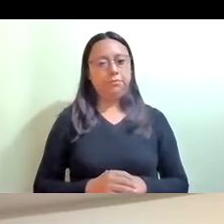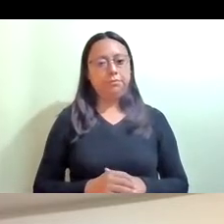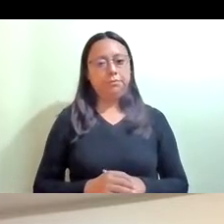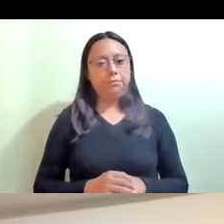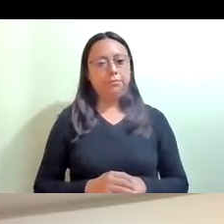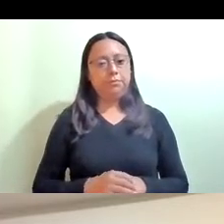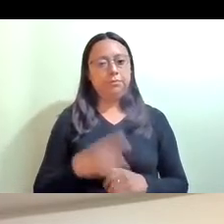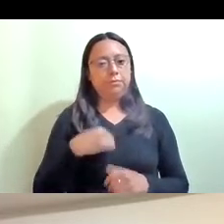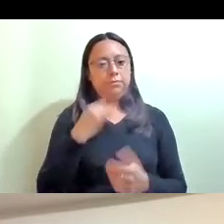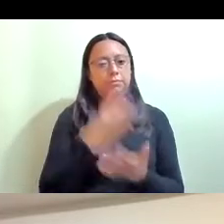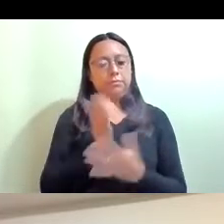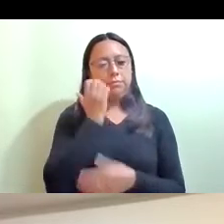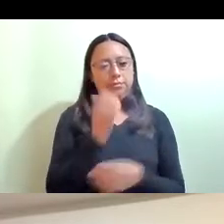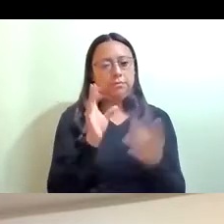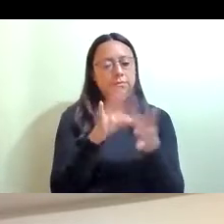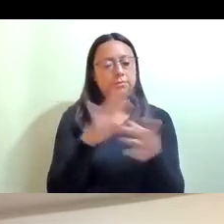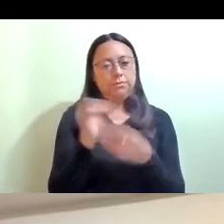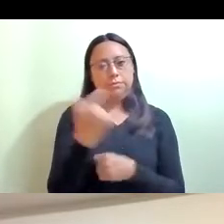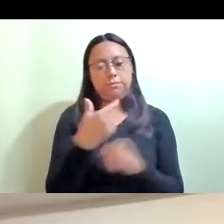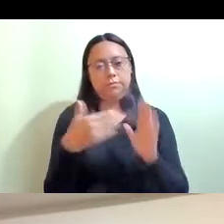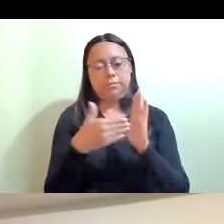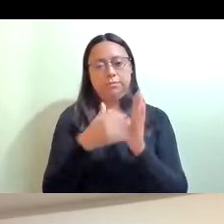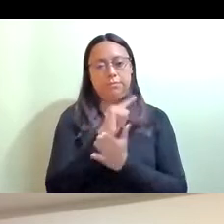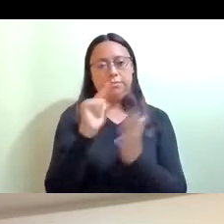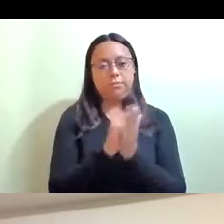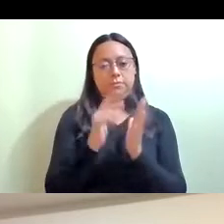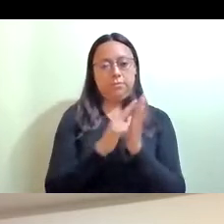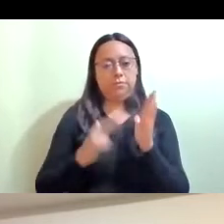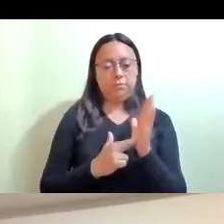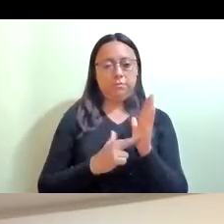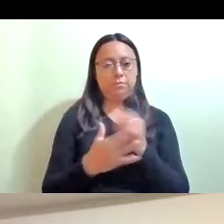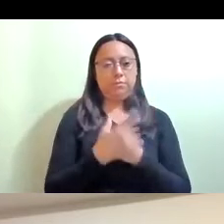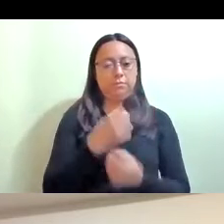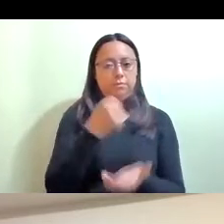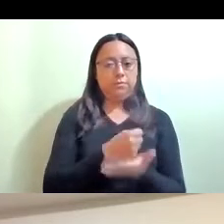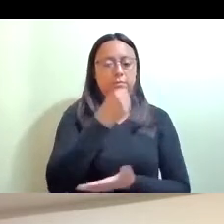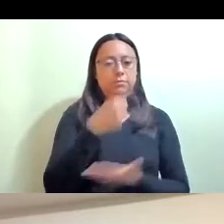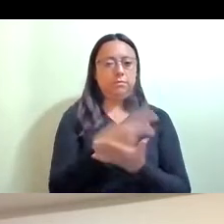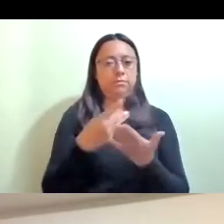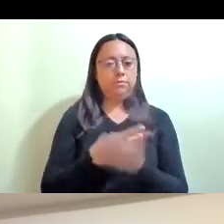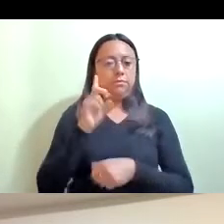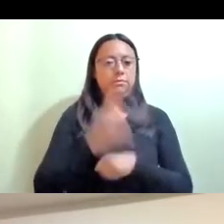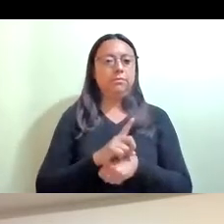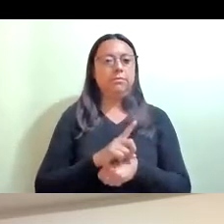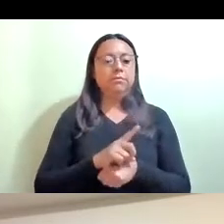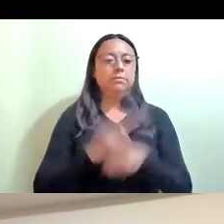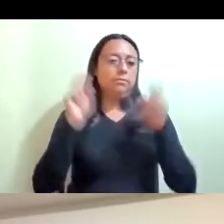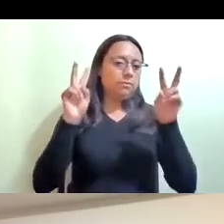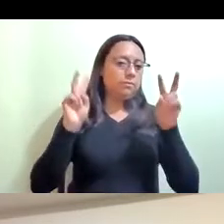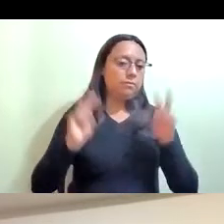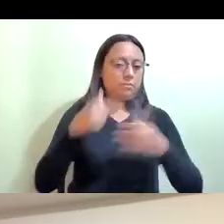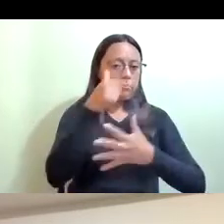solamente considerar una cosa. Lo que establece la ley y el reglamento con relación a la aprobación del orden del día es con relación a los asuntos que se